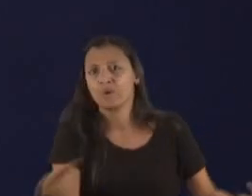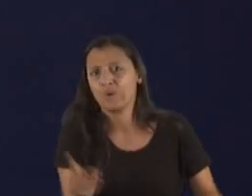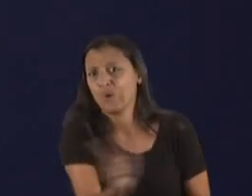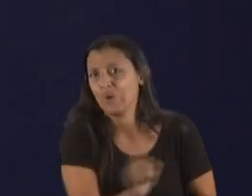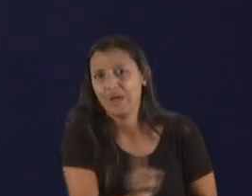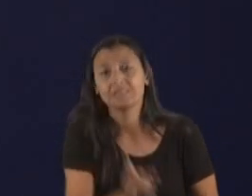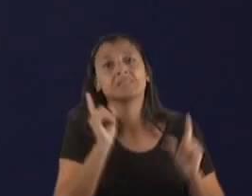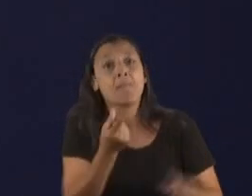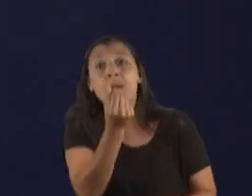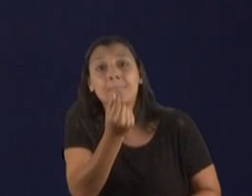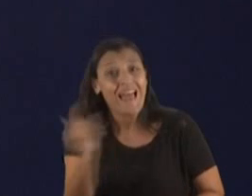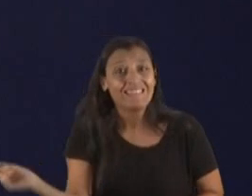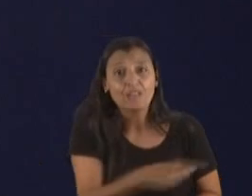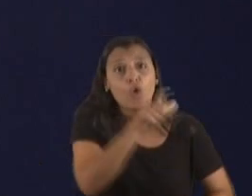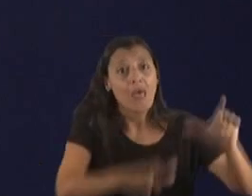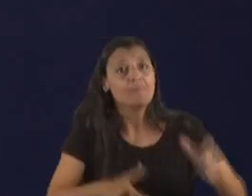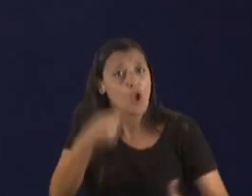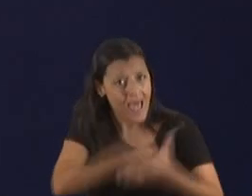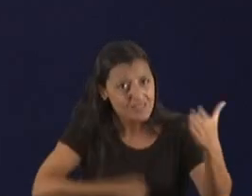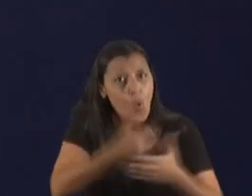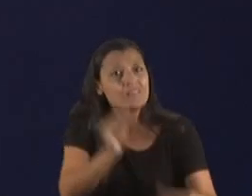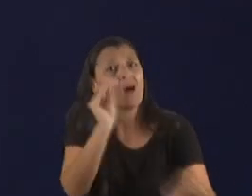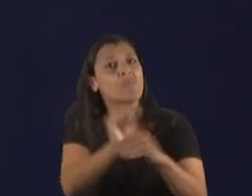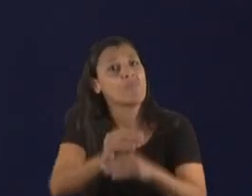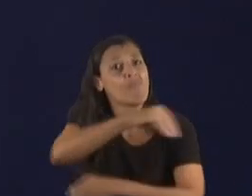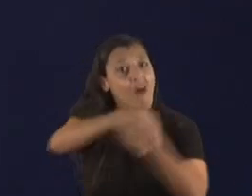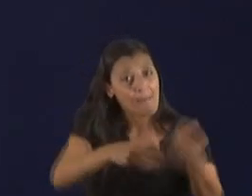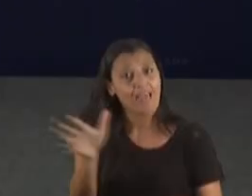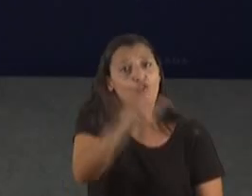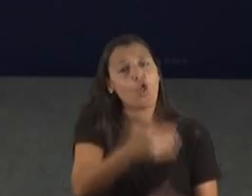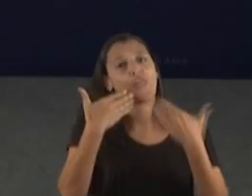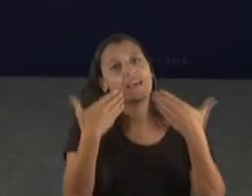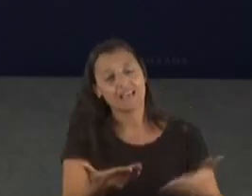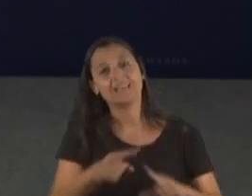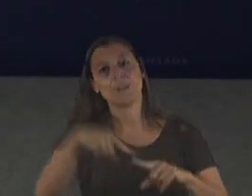cuesta todos los días llevar un plato de comida arriba de la mesa. Gracias, chicos. Hasta mañana.